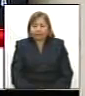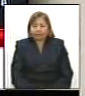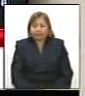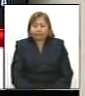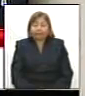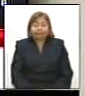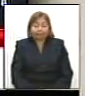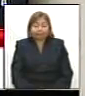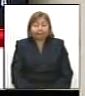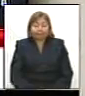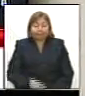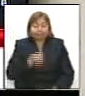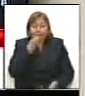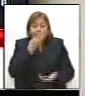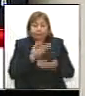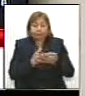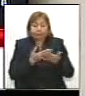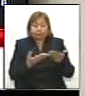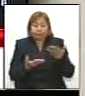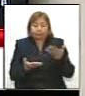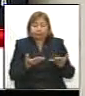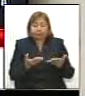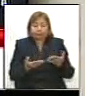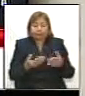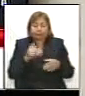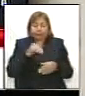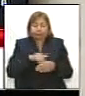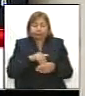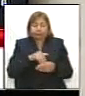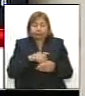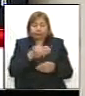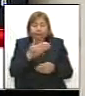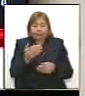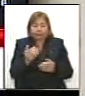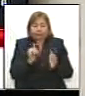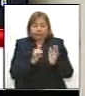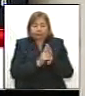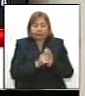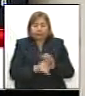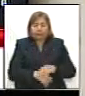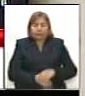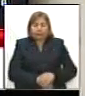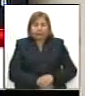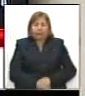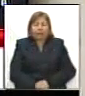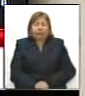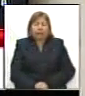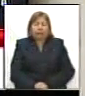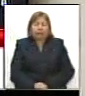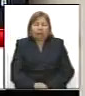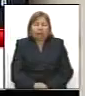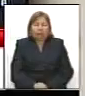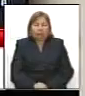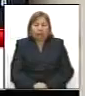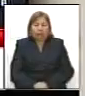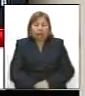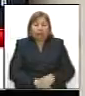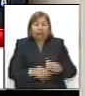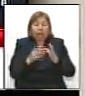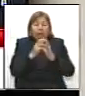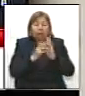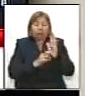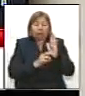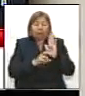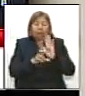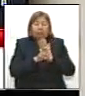Muy bien, entonces ahora sí se procede a la votación. Hay que poner en contexto entonces el proyecto de ley